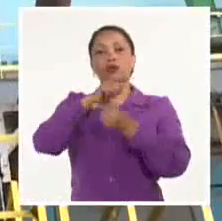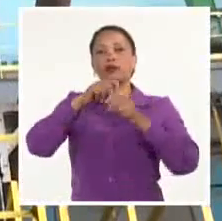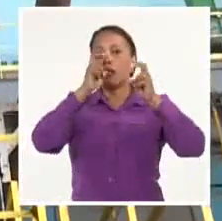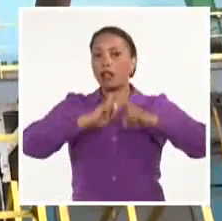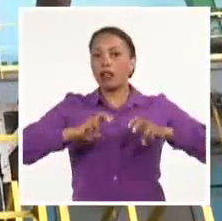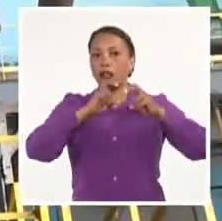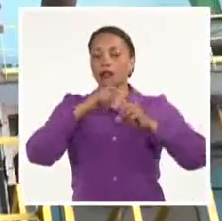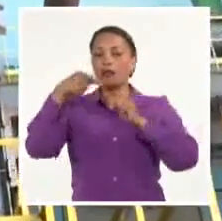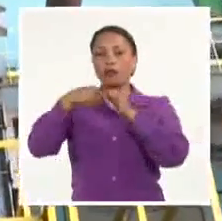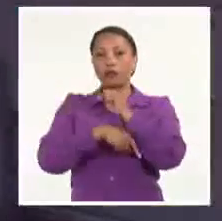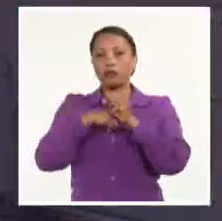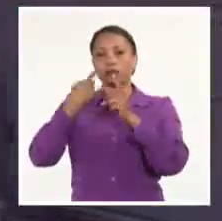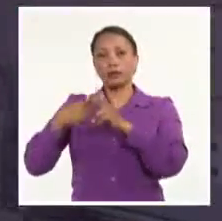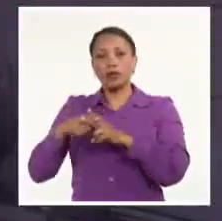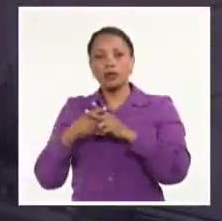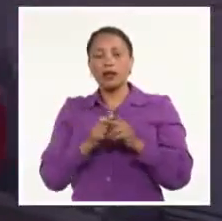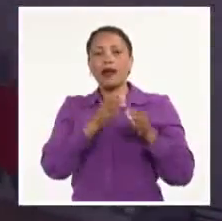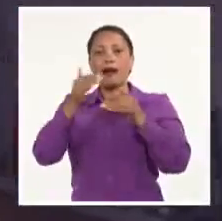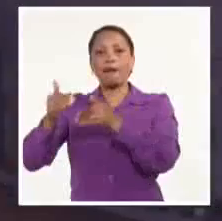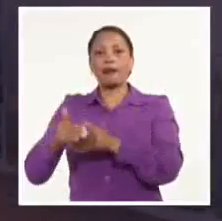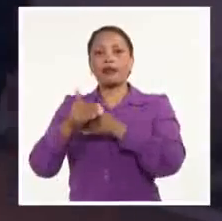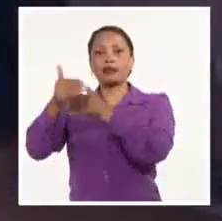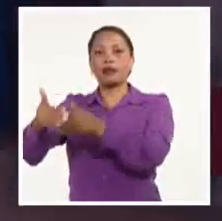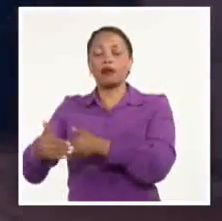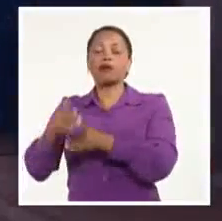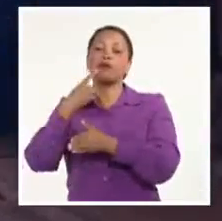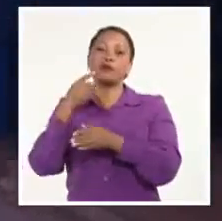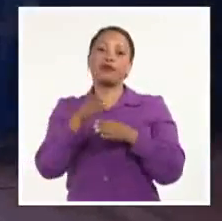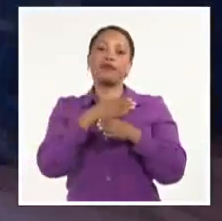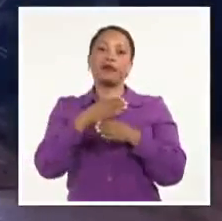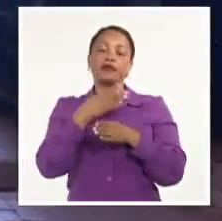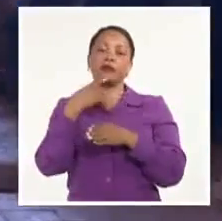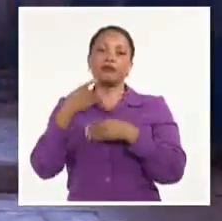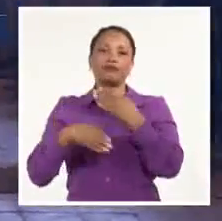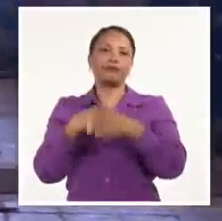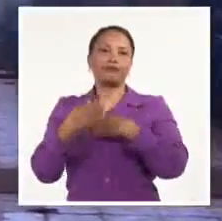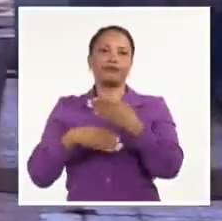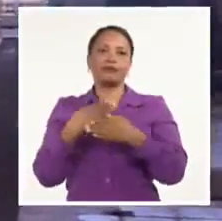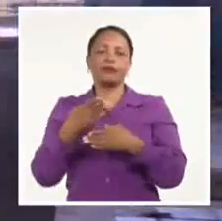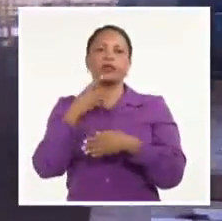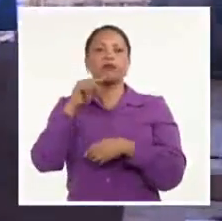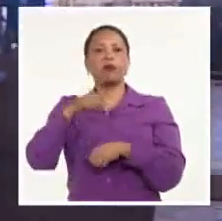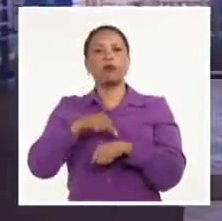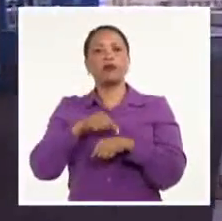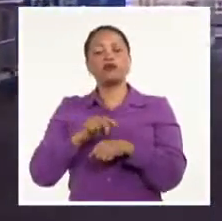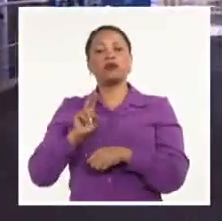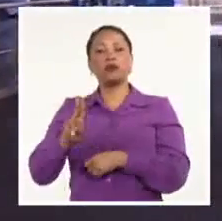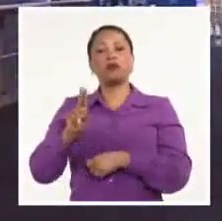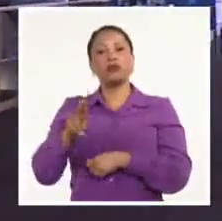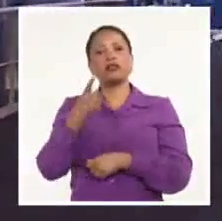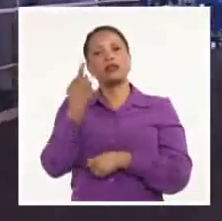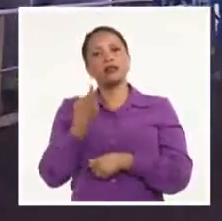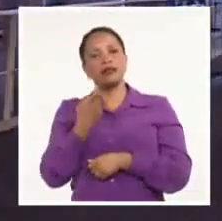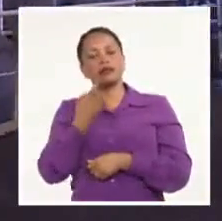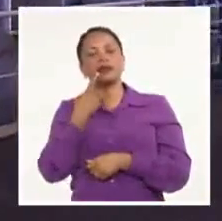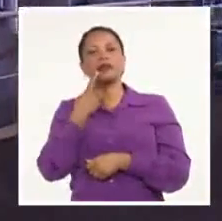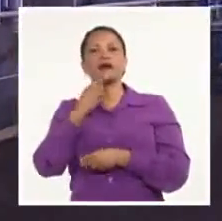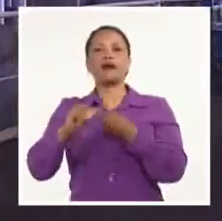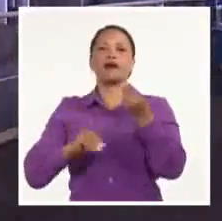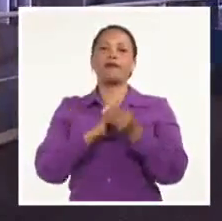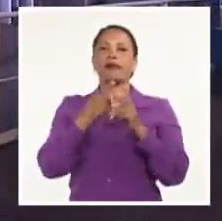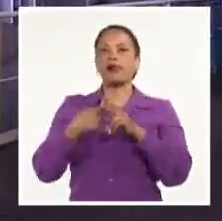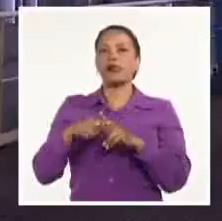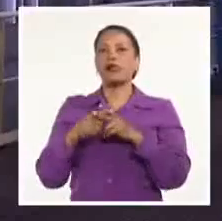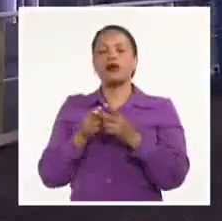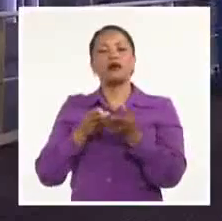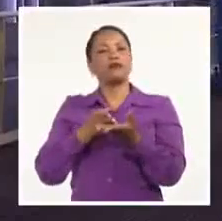y soluciones han sido aplazados por distintas causas. En medio de la actual emergencia, solo es posible reparar, innovar y seguir hasta